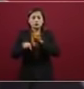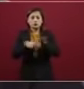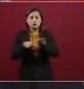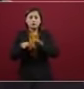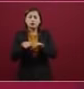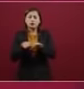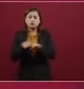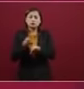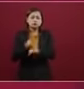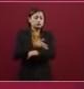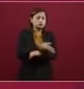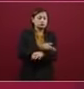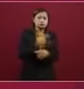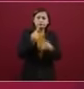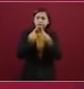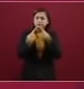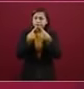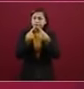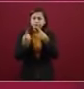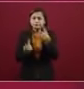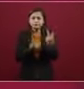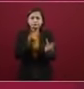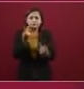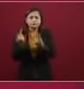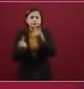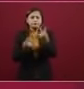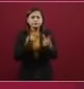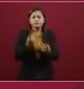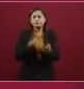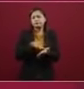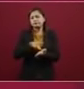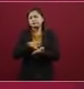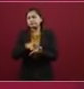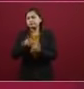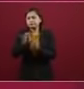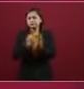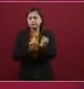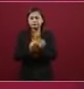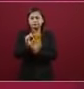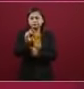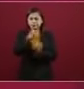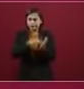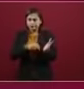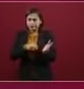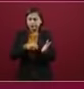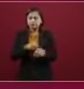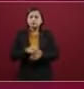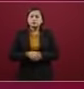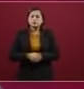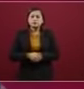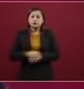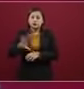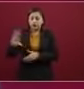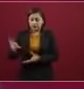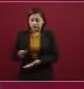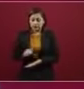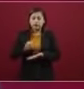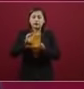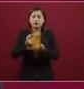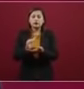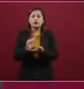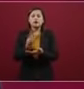fueron posibles en la reforma constitucional, de tal manera que este paquete de